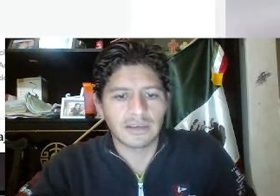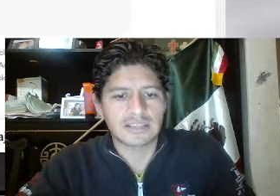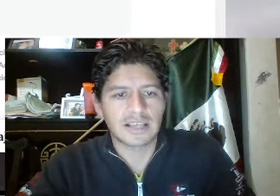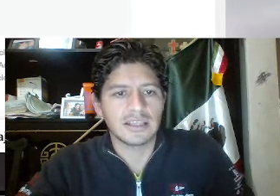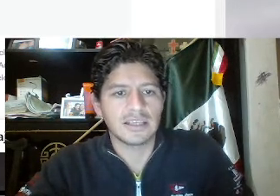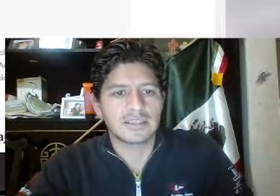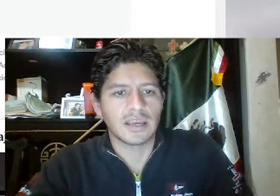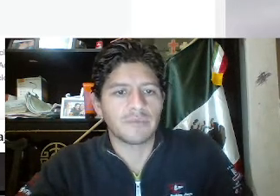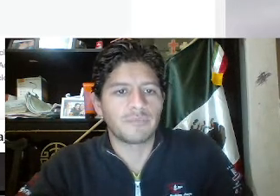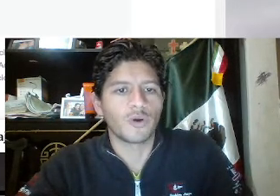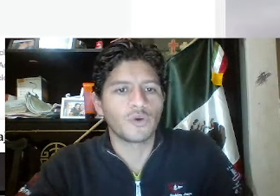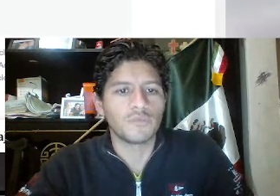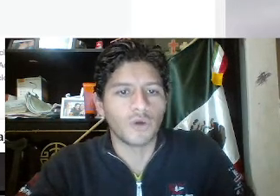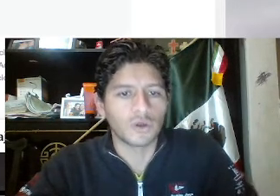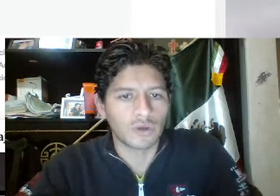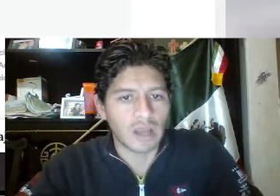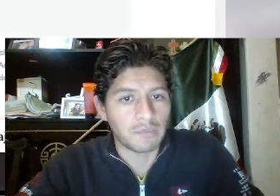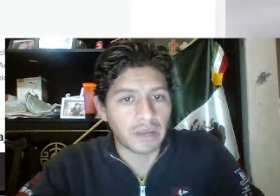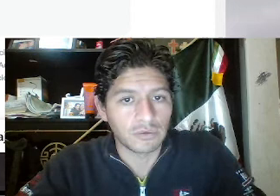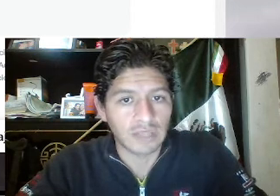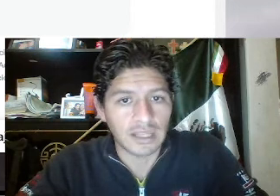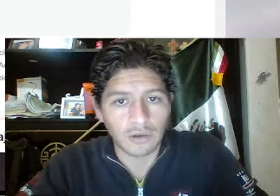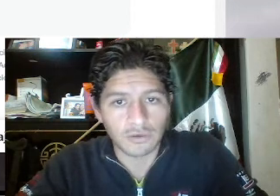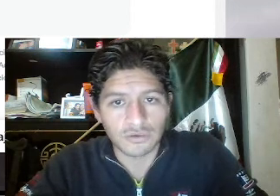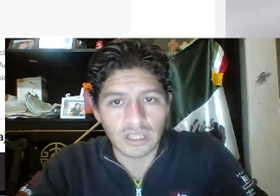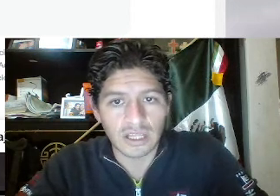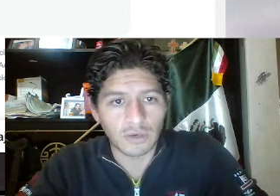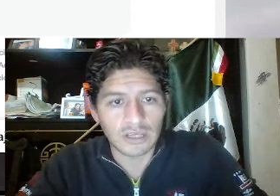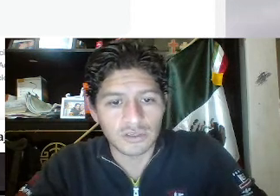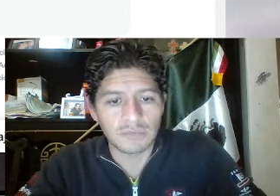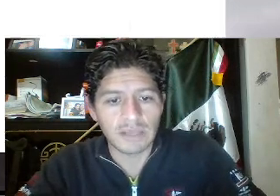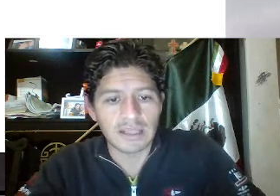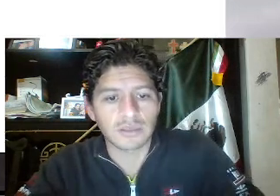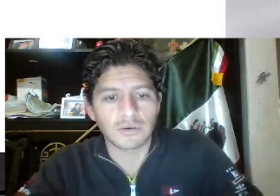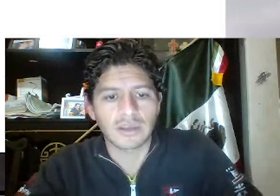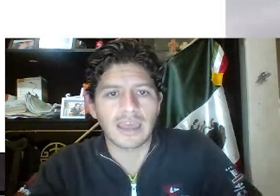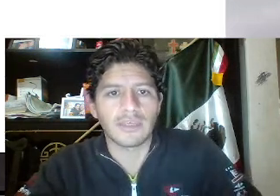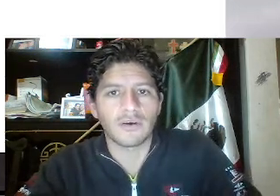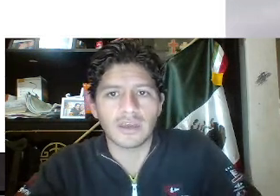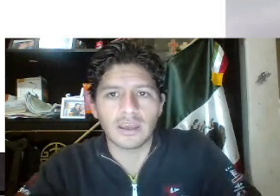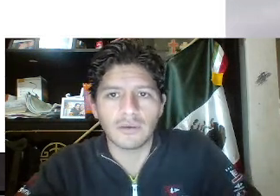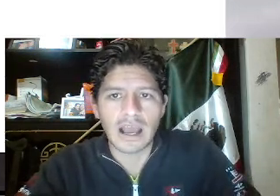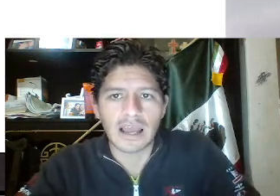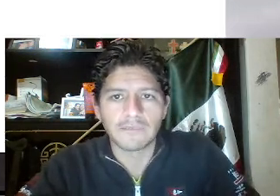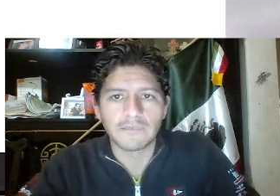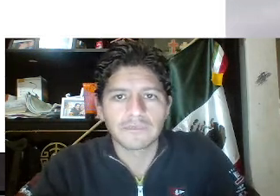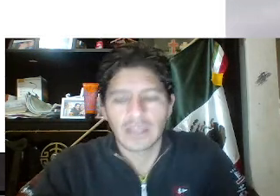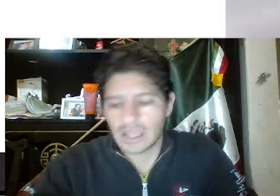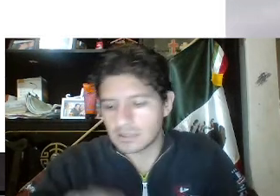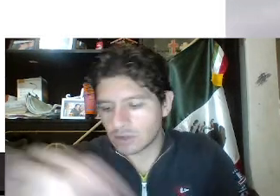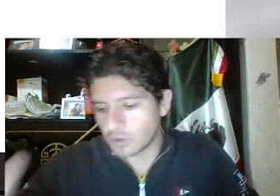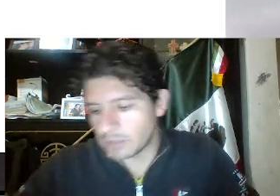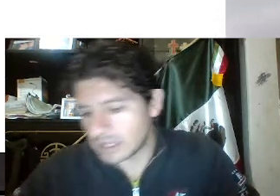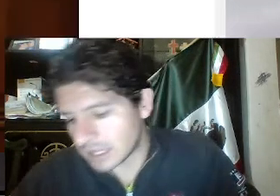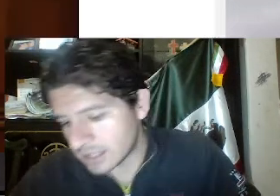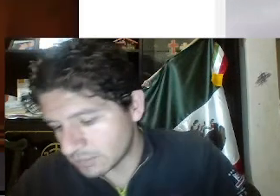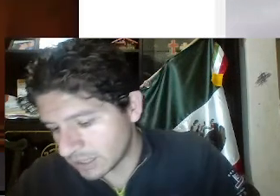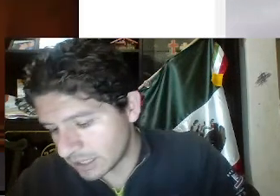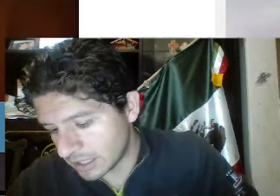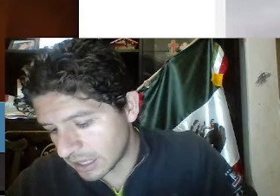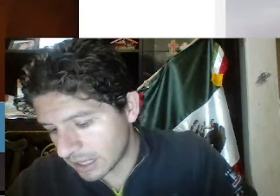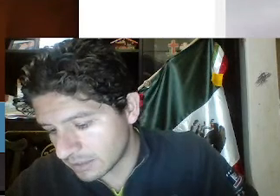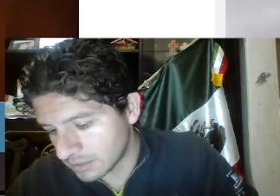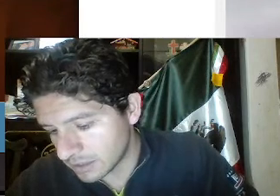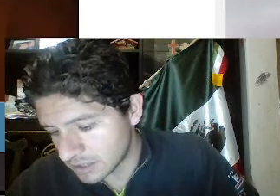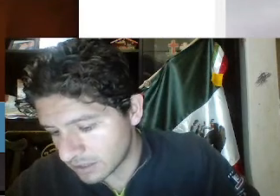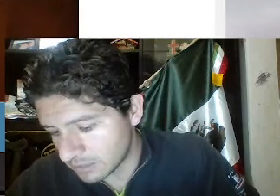el Universal dice, por un voto, la pregunta de la consulta de revocación de mandato quedó igual. ¿Qué es lo que comenta? Déjenme